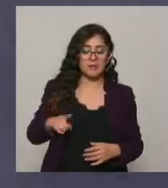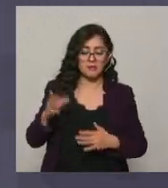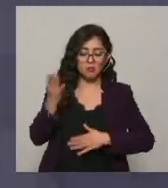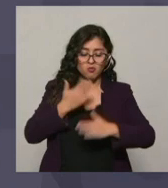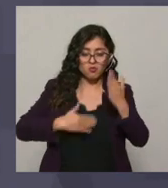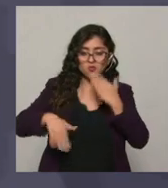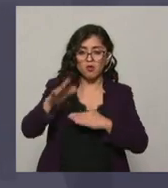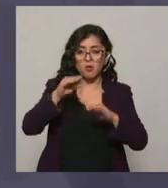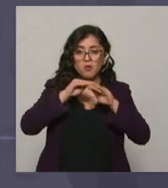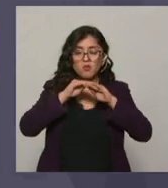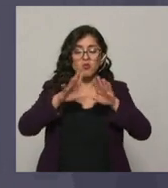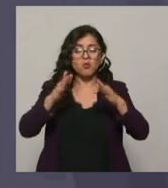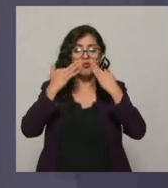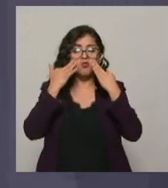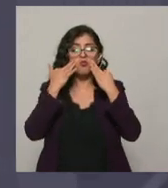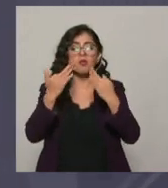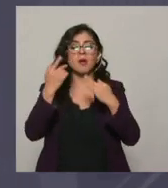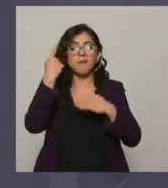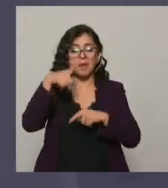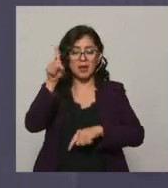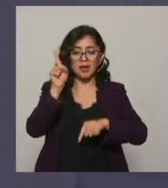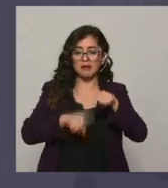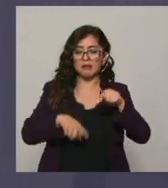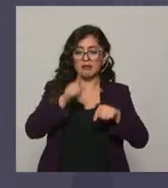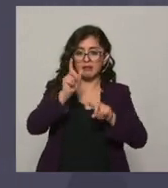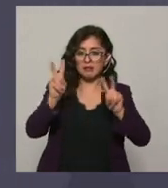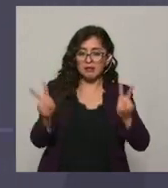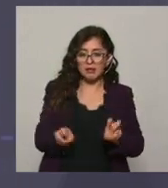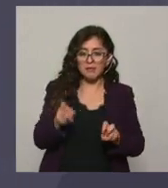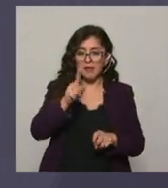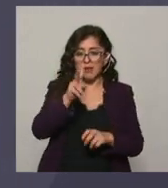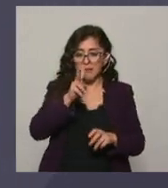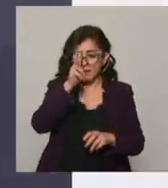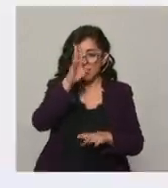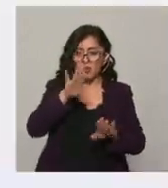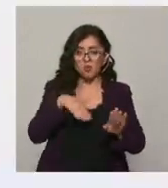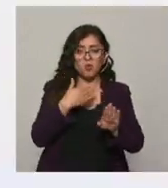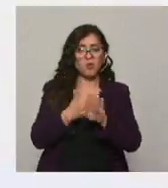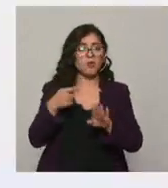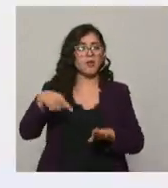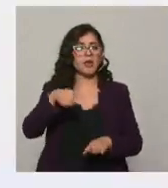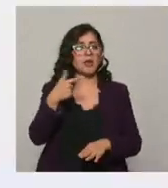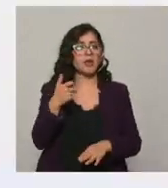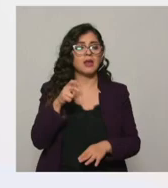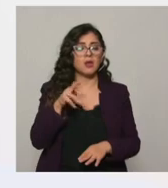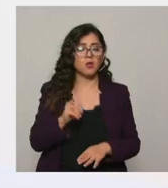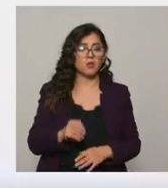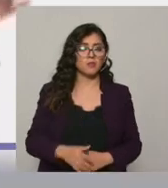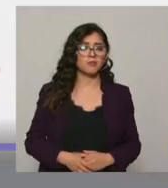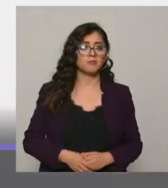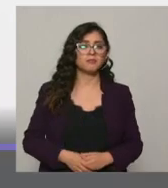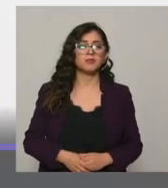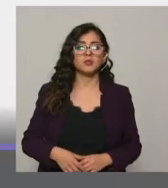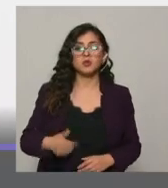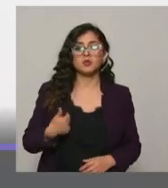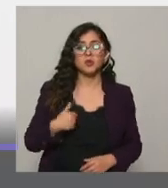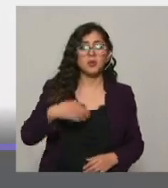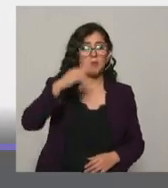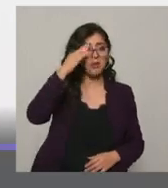de concientización para evitar el tema de la violencia de género. Yo aplaudo todo lo que se haga, desde donde se